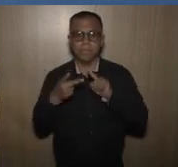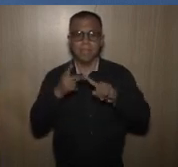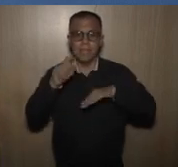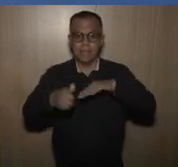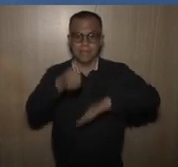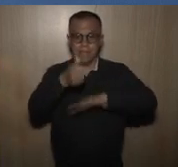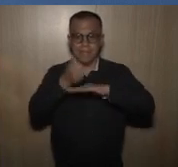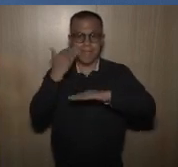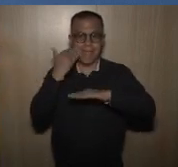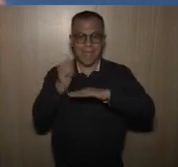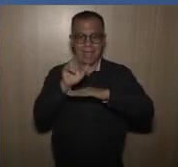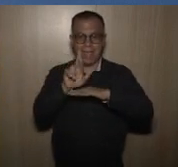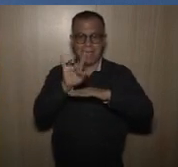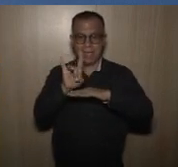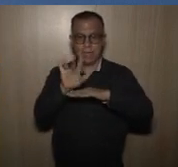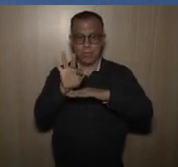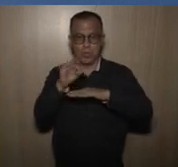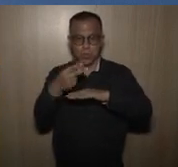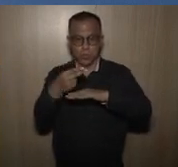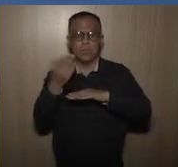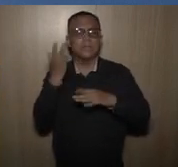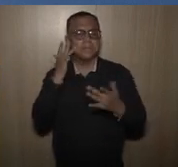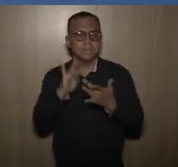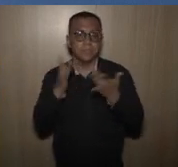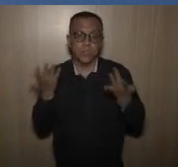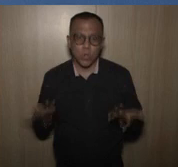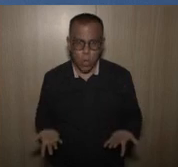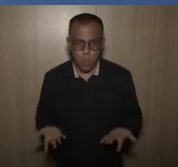Rectora María Ruth hablaba de cómo